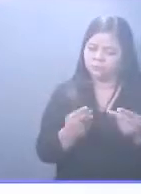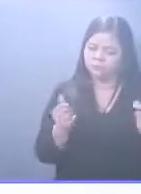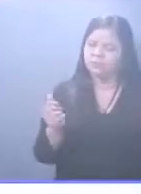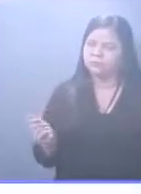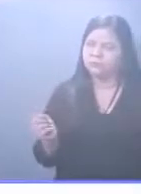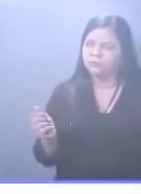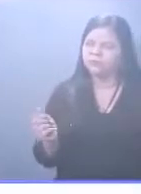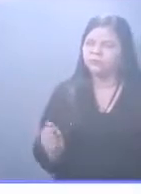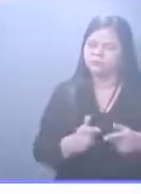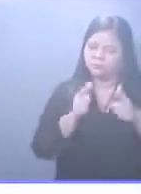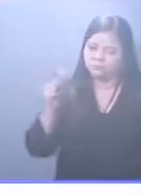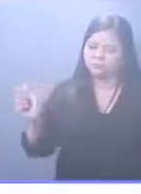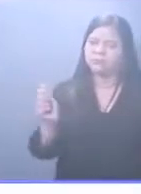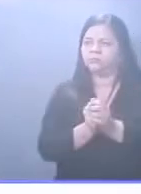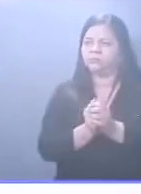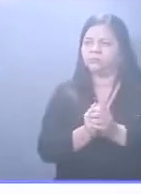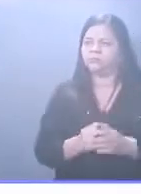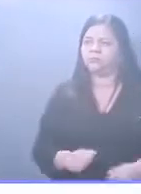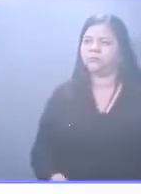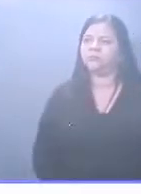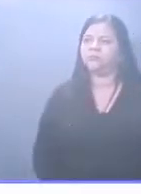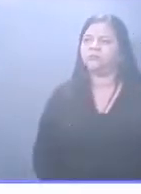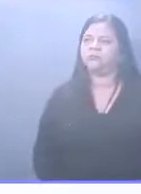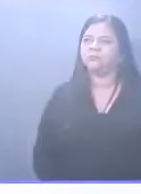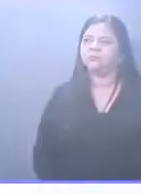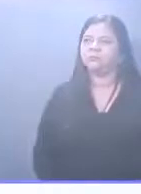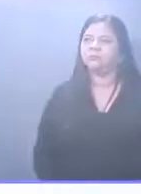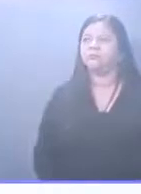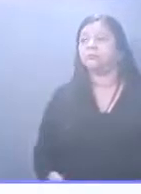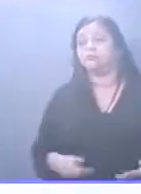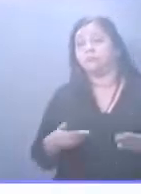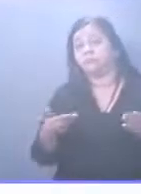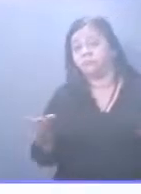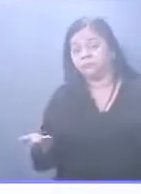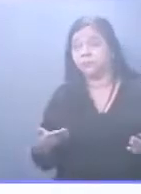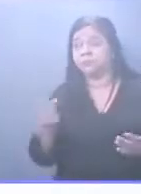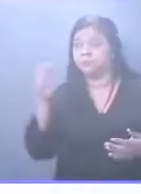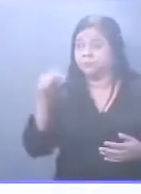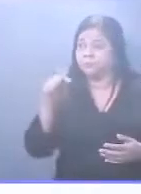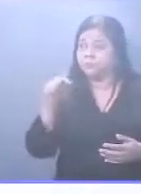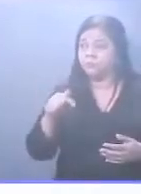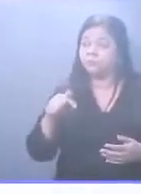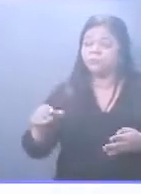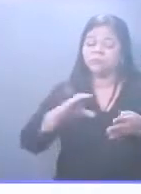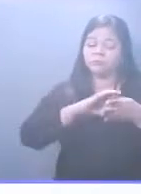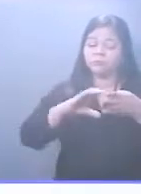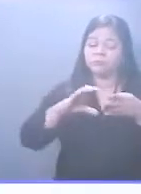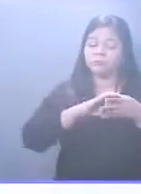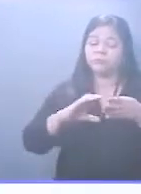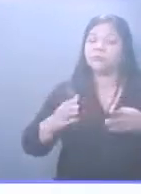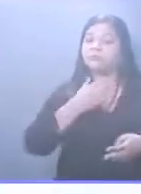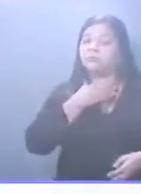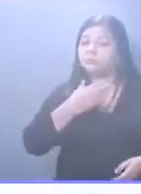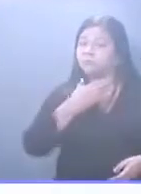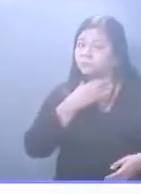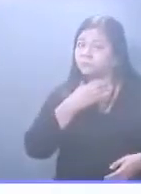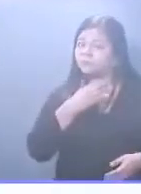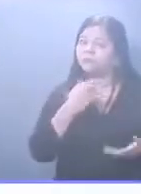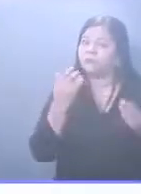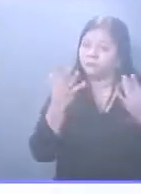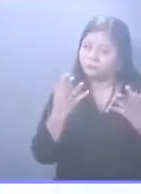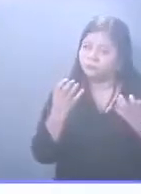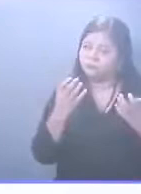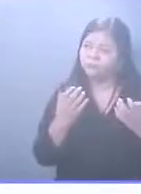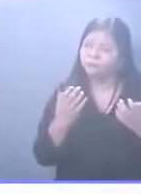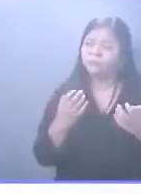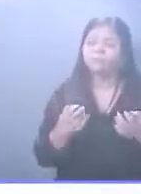a los grandes problemas del país. A pesar de que este sea un contexto difícil en el que se ha querido poner